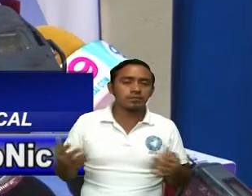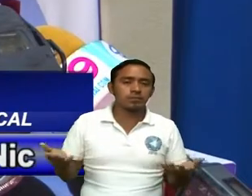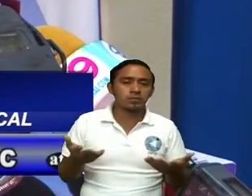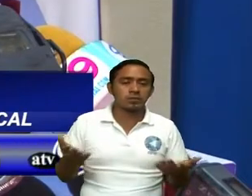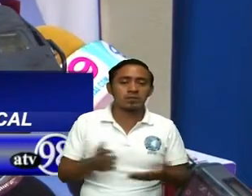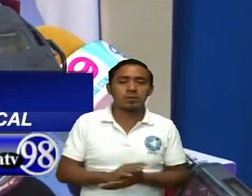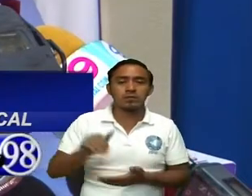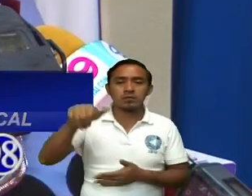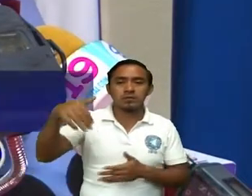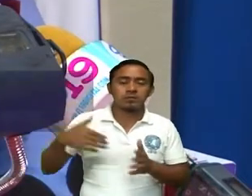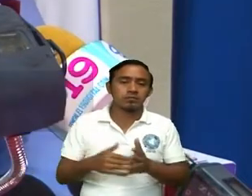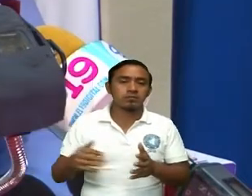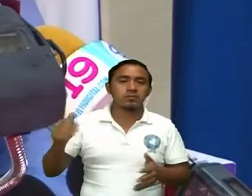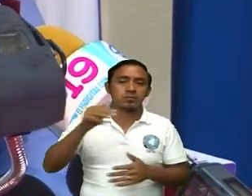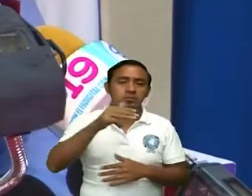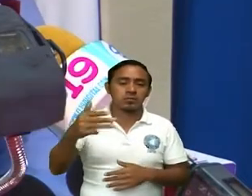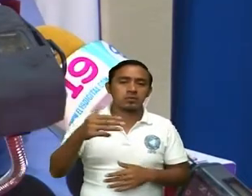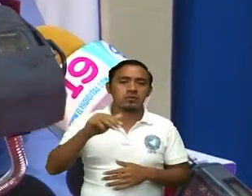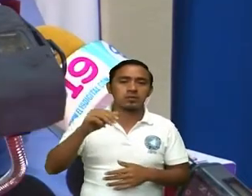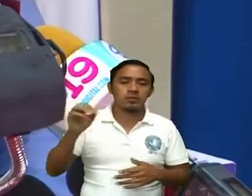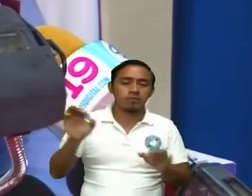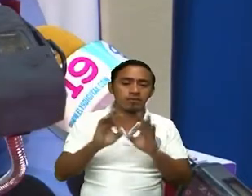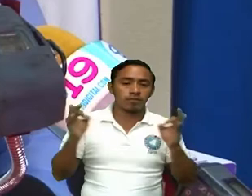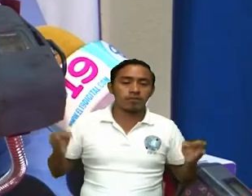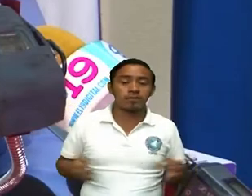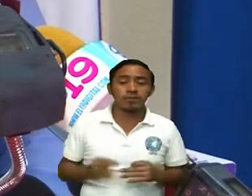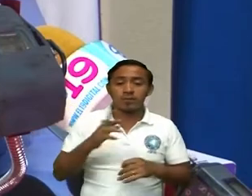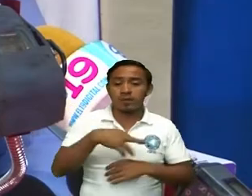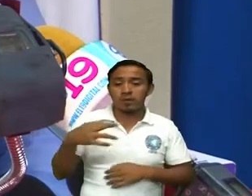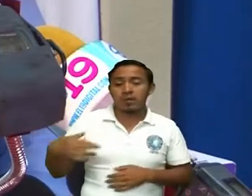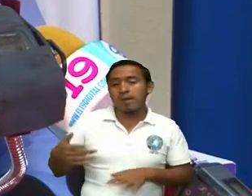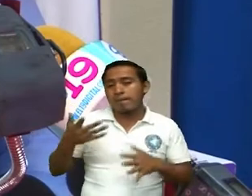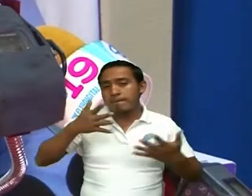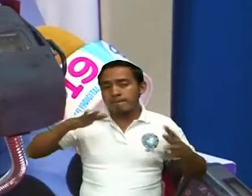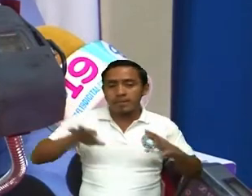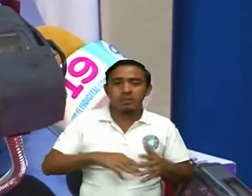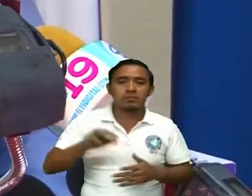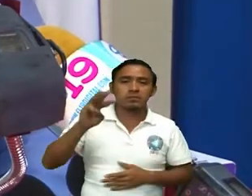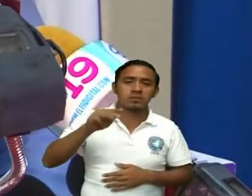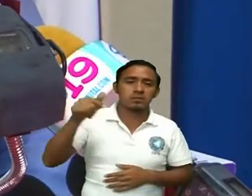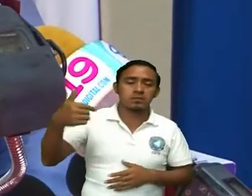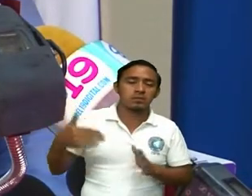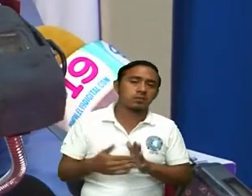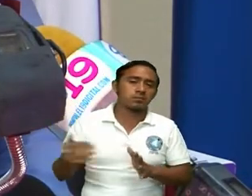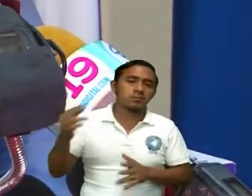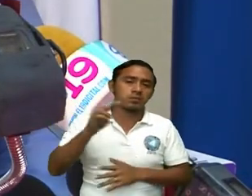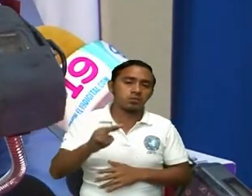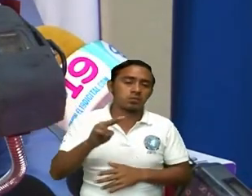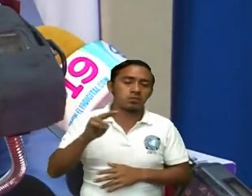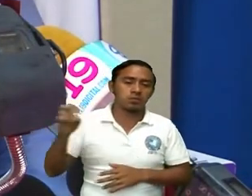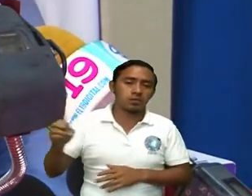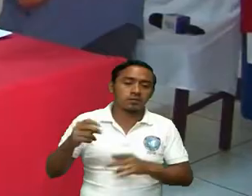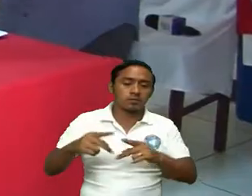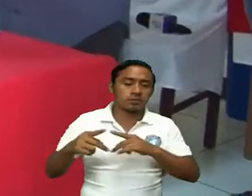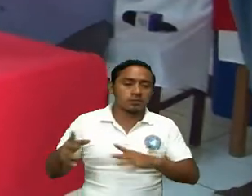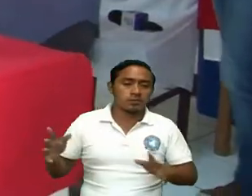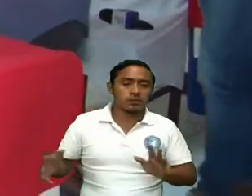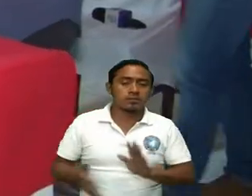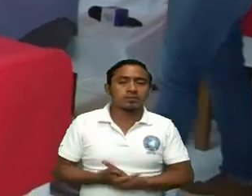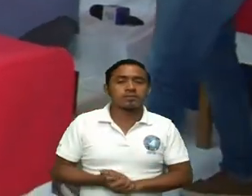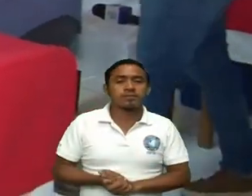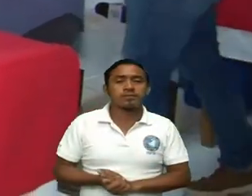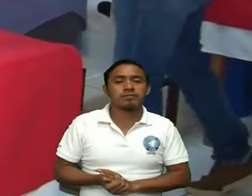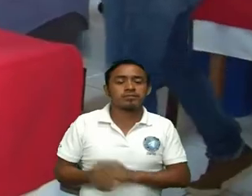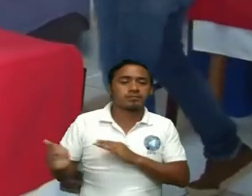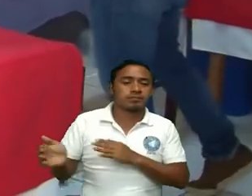de 6.900 familias de la ciudad de Rivas, aproximadamente 37.200 protagonistas. Por otro